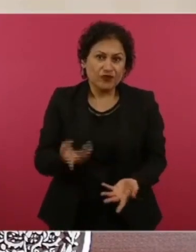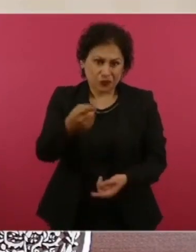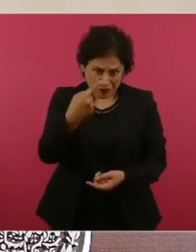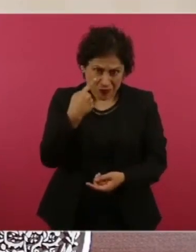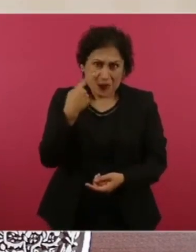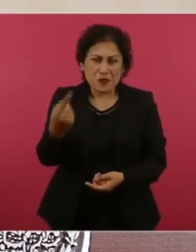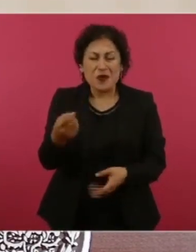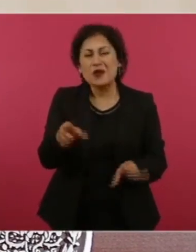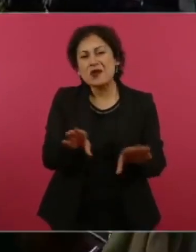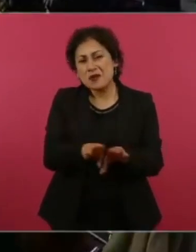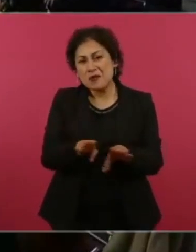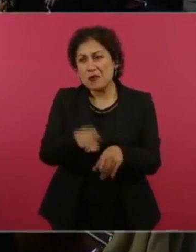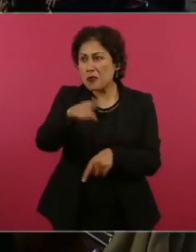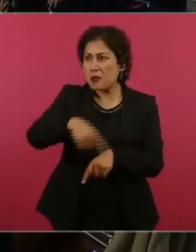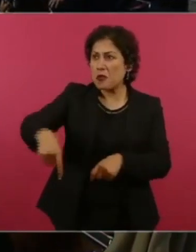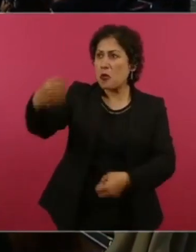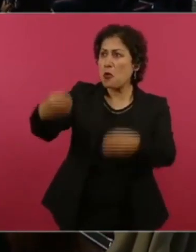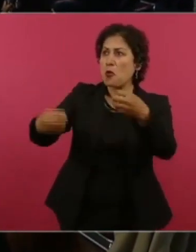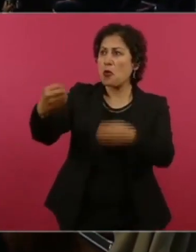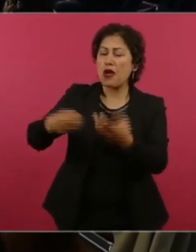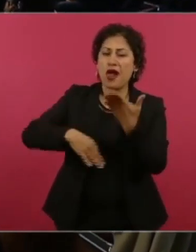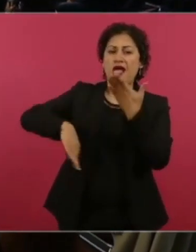Un juez que habla,